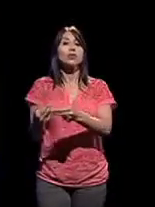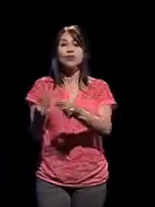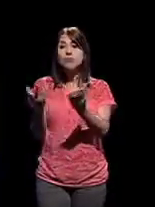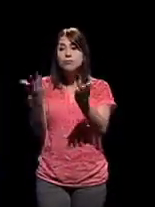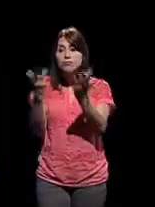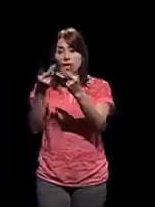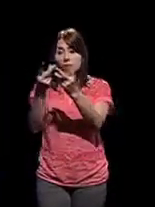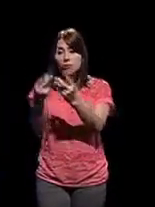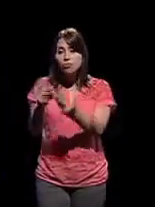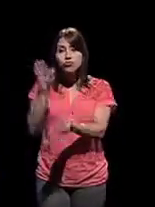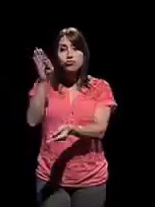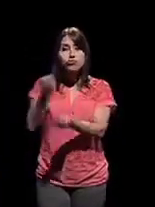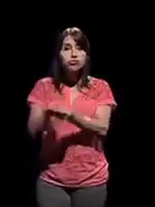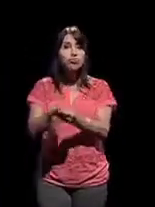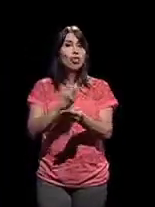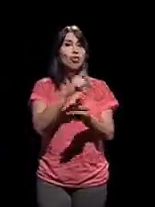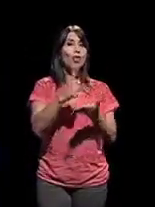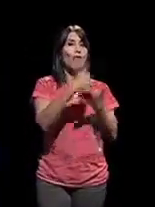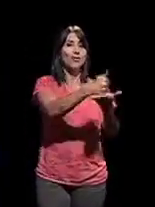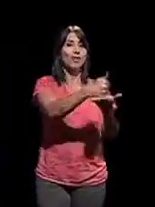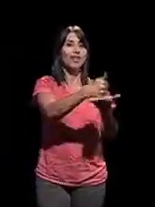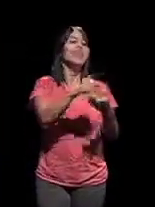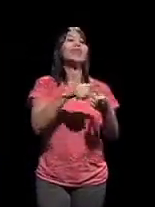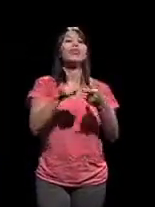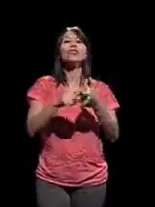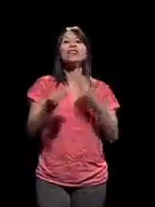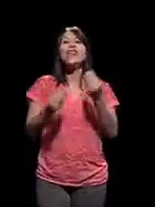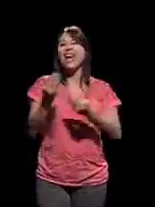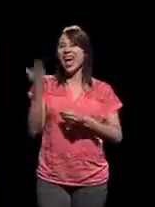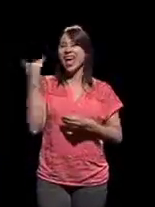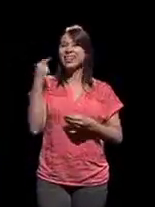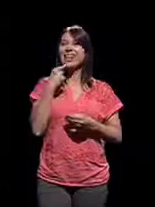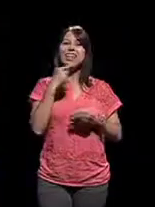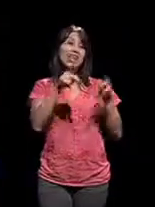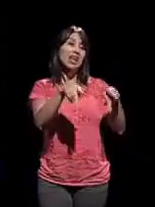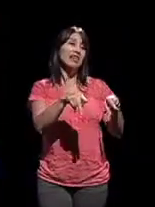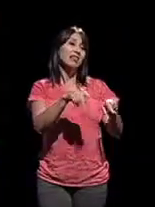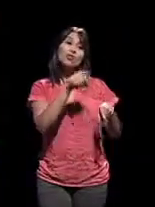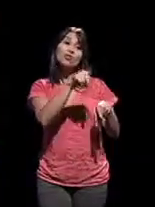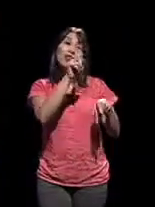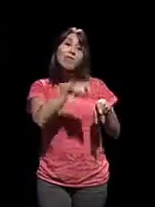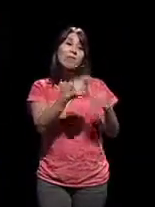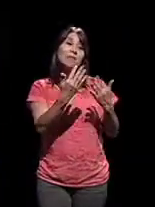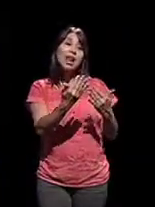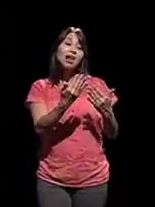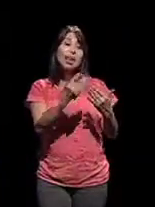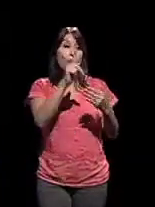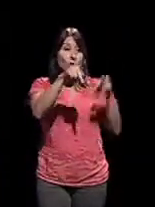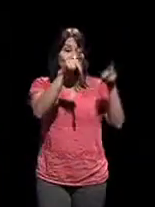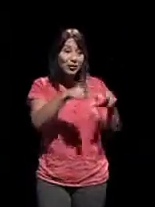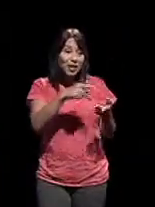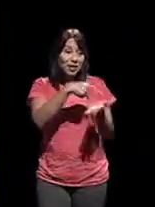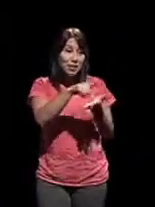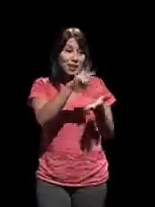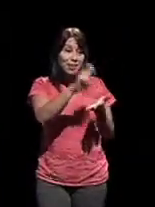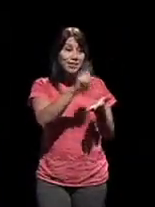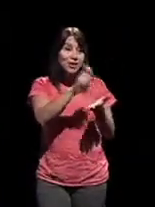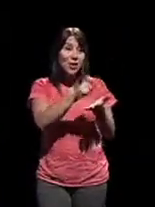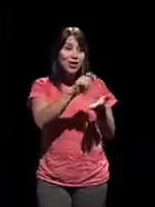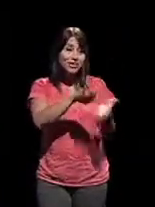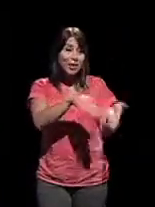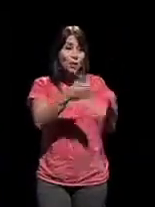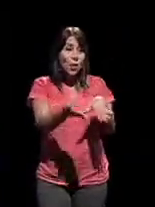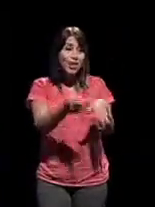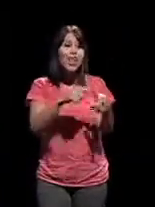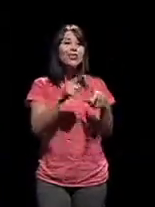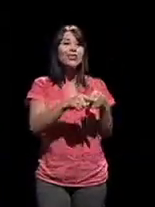acaban las asistencias, ¿verdad? Entonces pasaba lo que pasaba hace un tiempo, que le decían a la gente, no, va a tener que esperarse que se muera un adulto mayor que tiene pensión para que la deje para